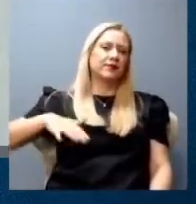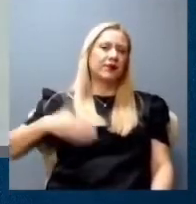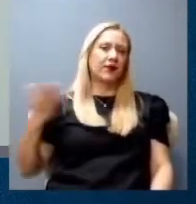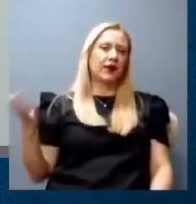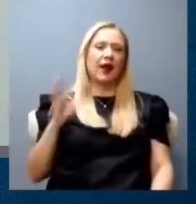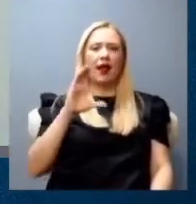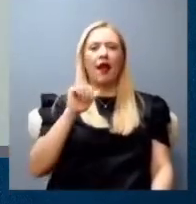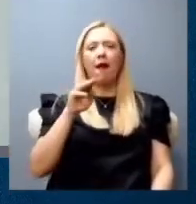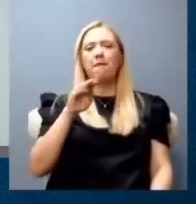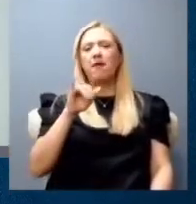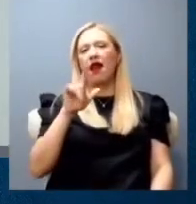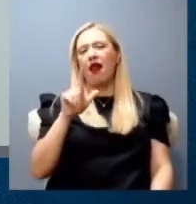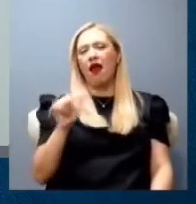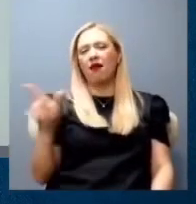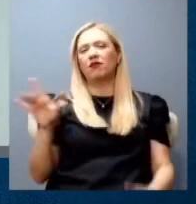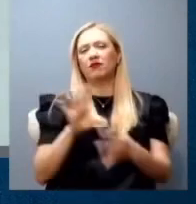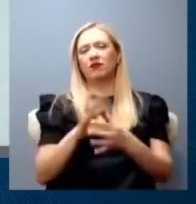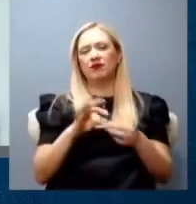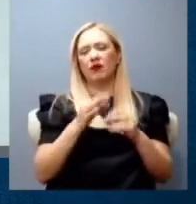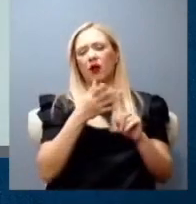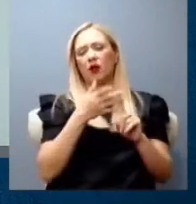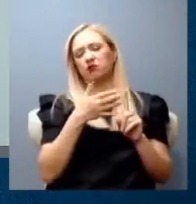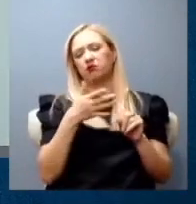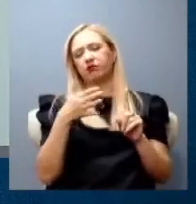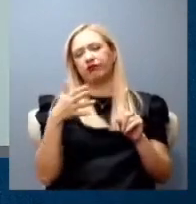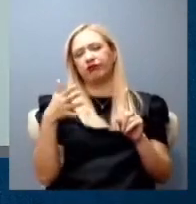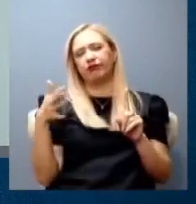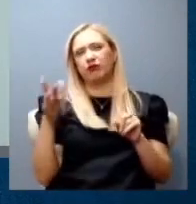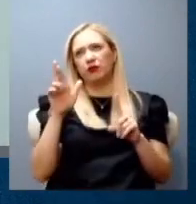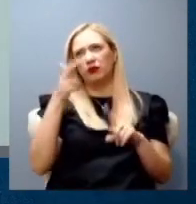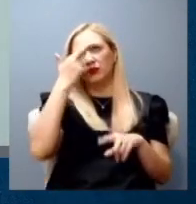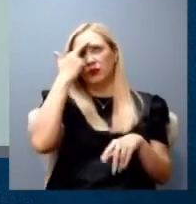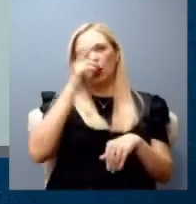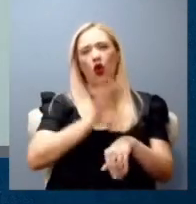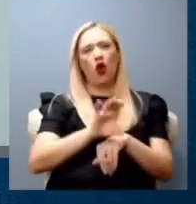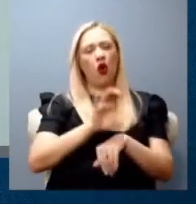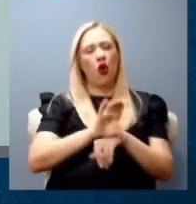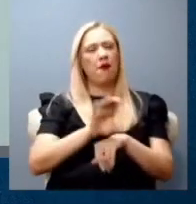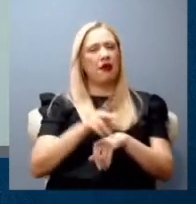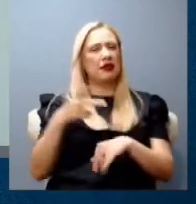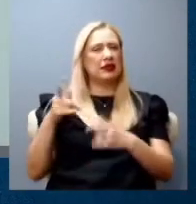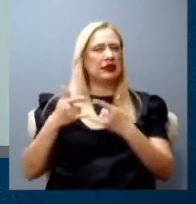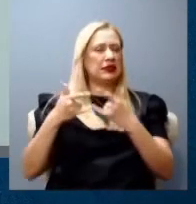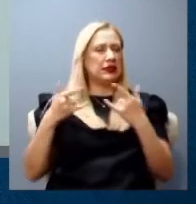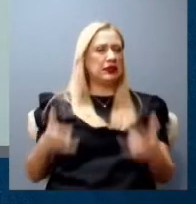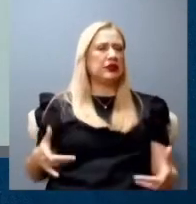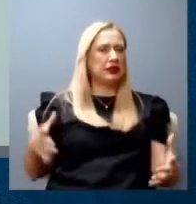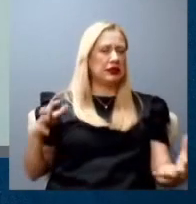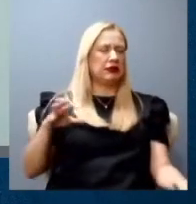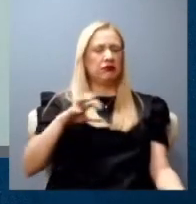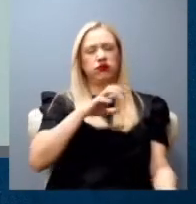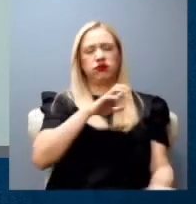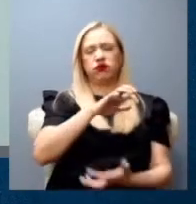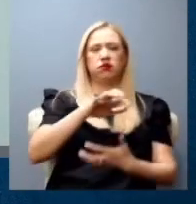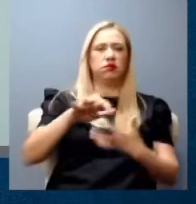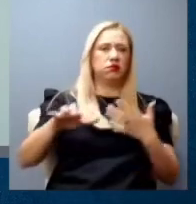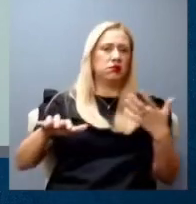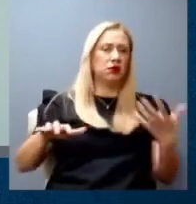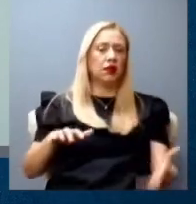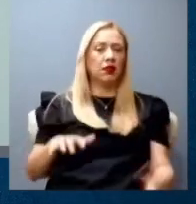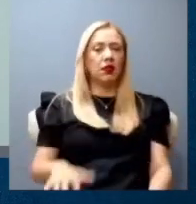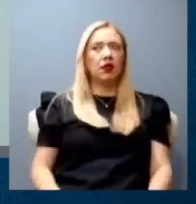Camila en el periodo, o uno de los periodos colombianos que también tienen que ver con las transiciones,